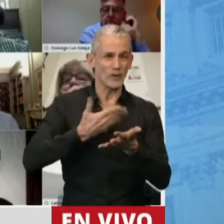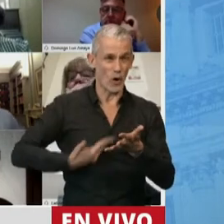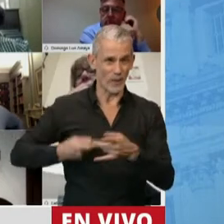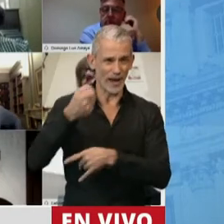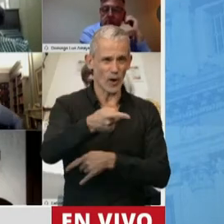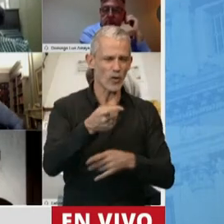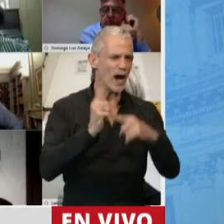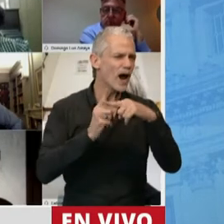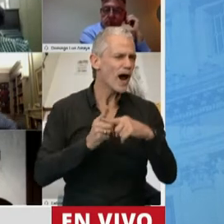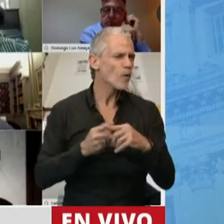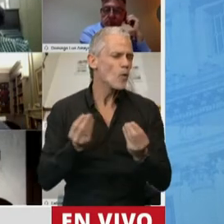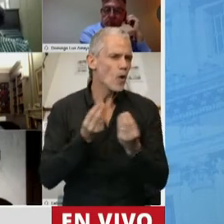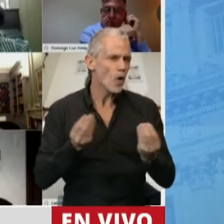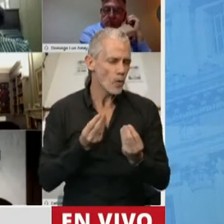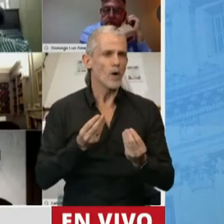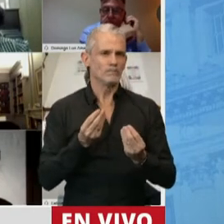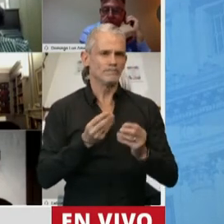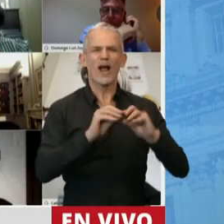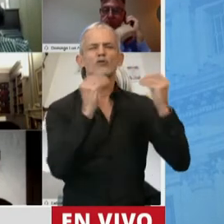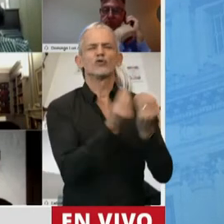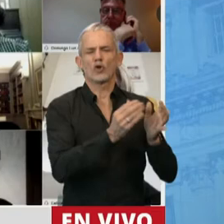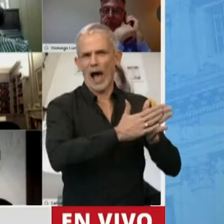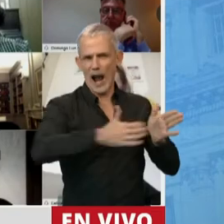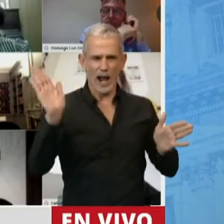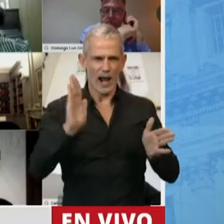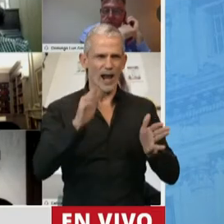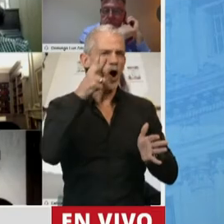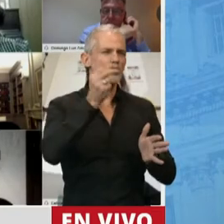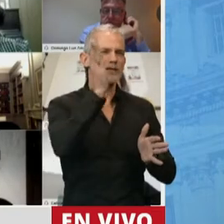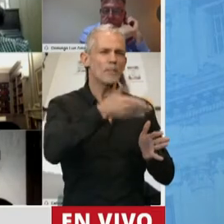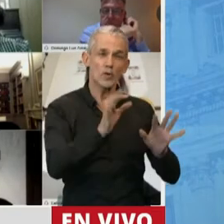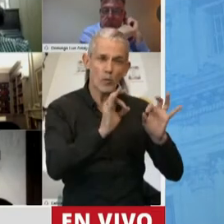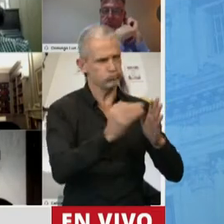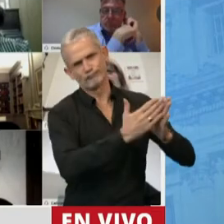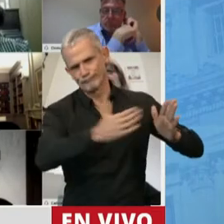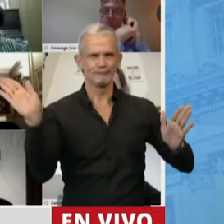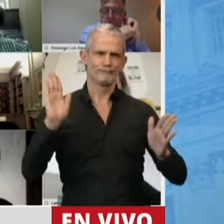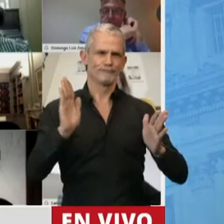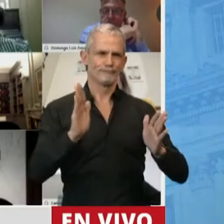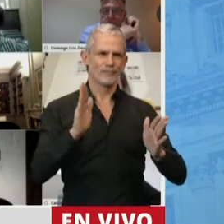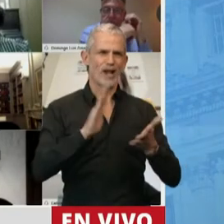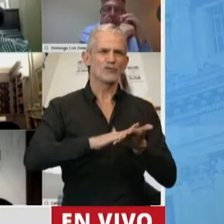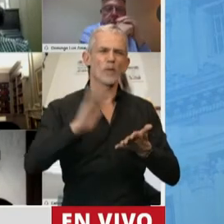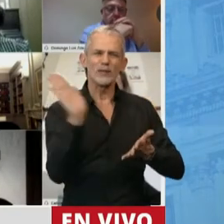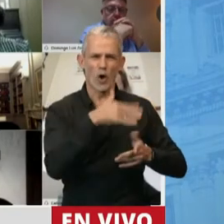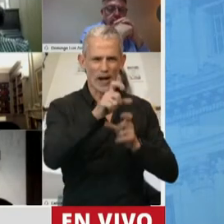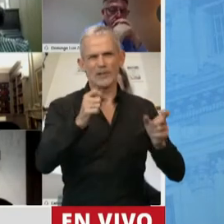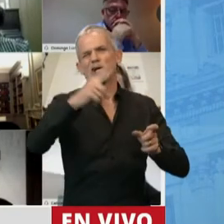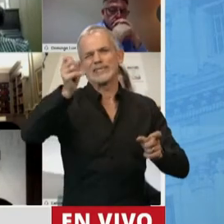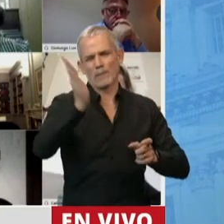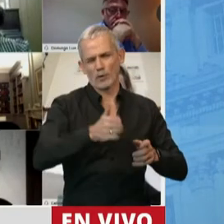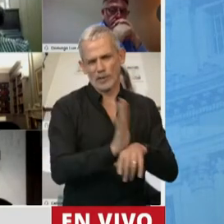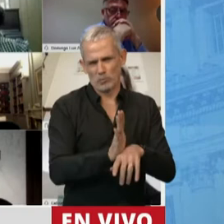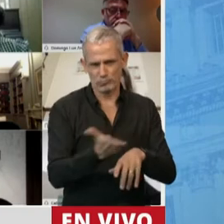se tendrá en cuenta la totalidad de la nómina del personal de la empresa promovida.